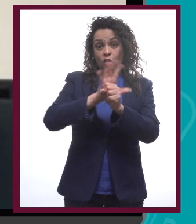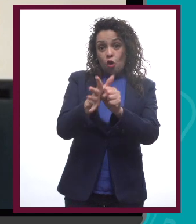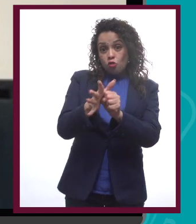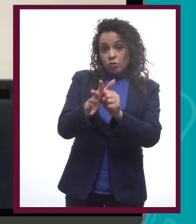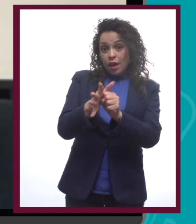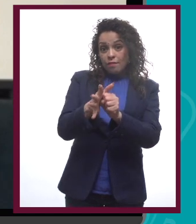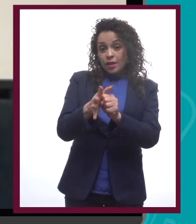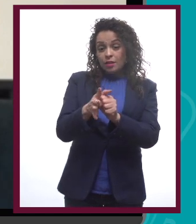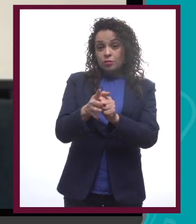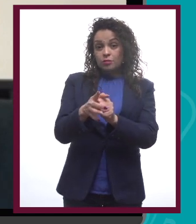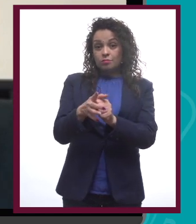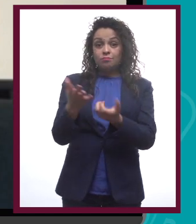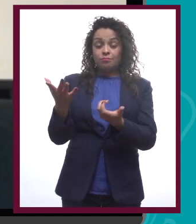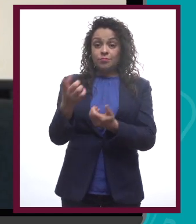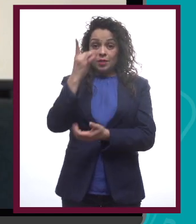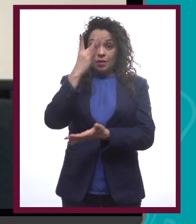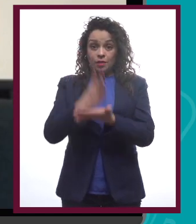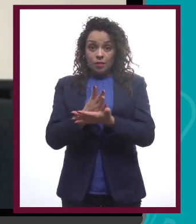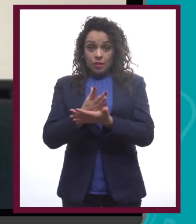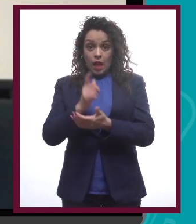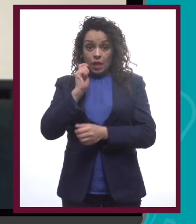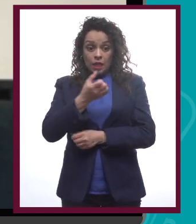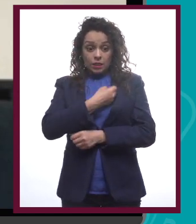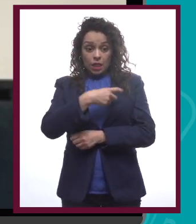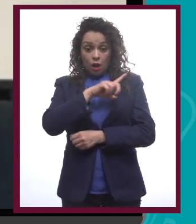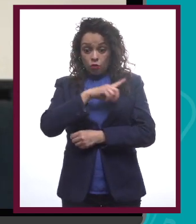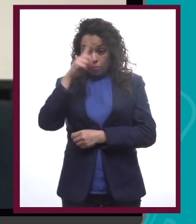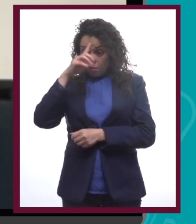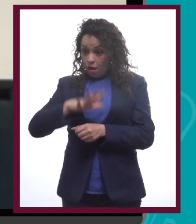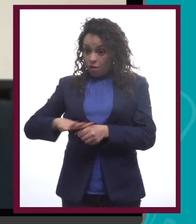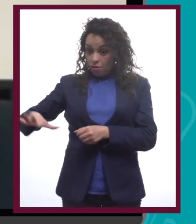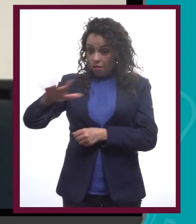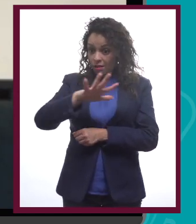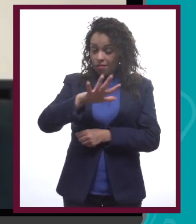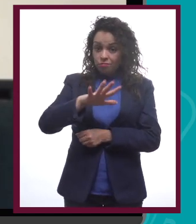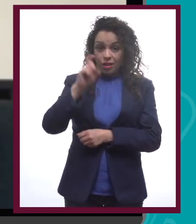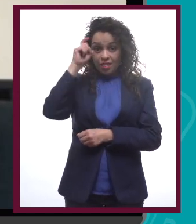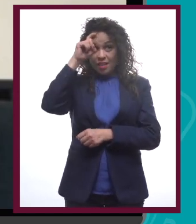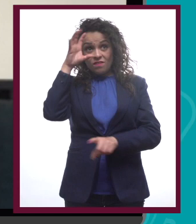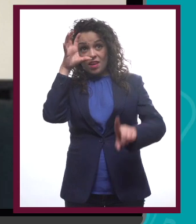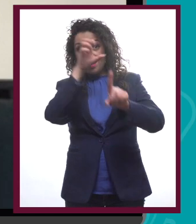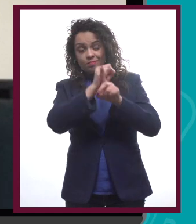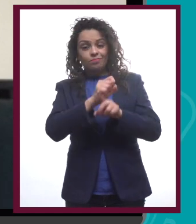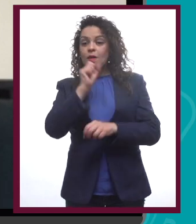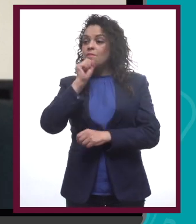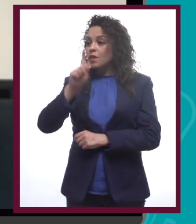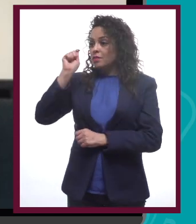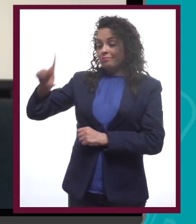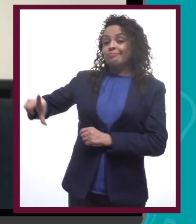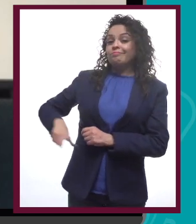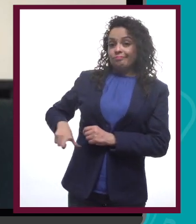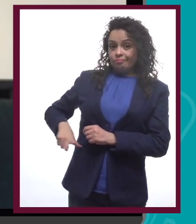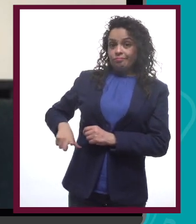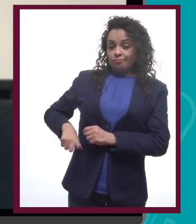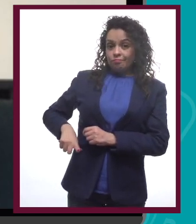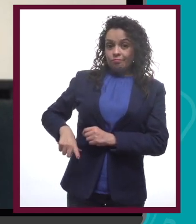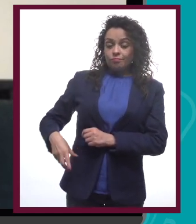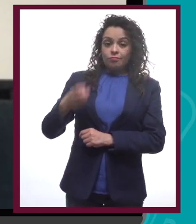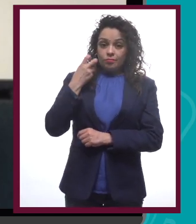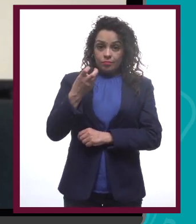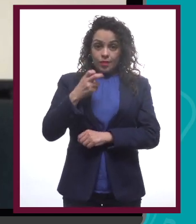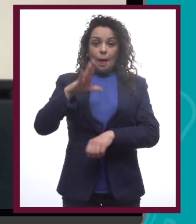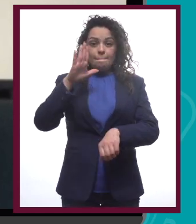coronavirus es un desafío no solamente de salud pública, sino un desafío político. Tan es así